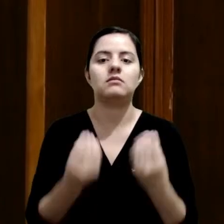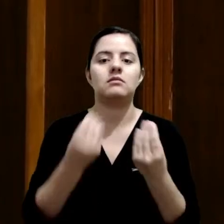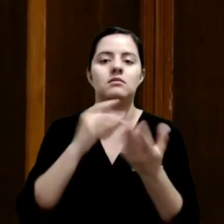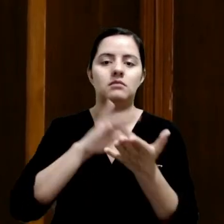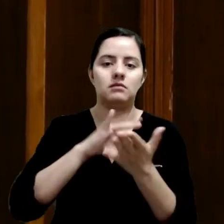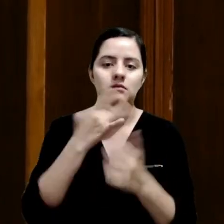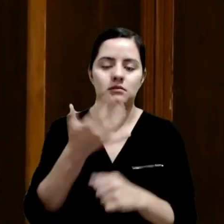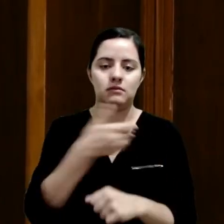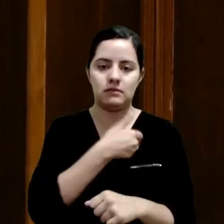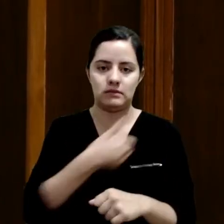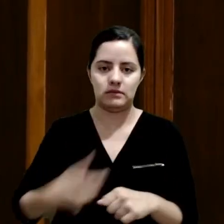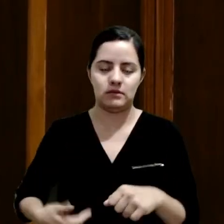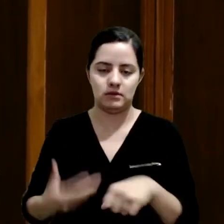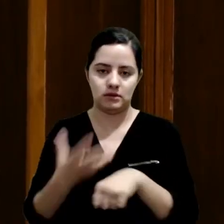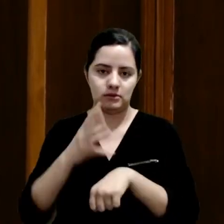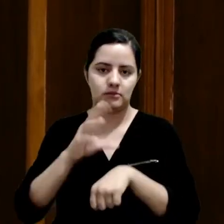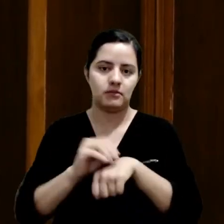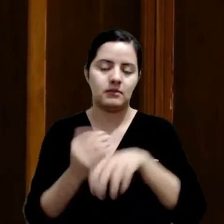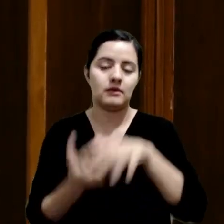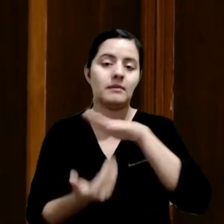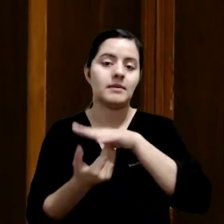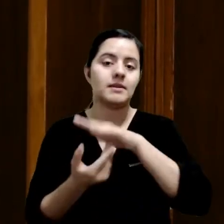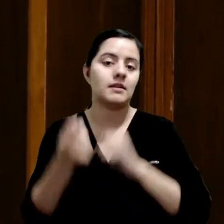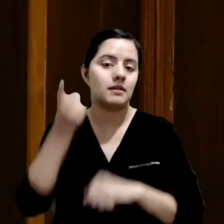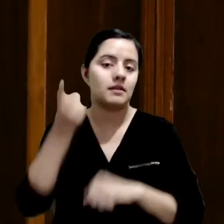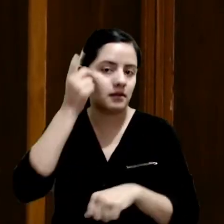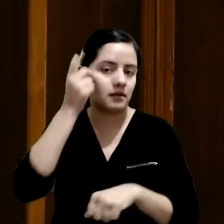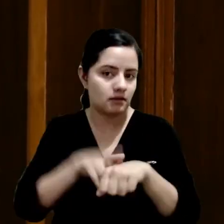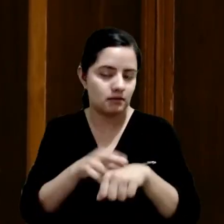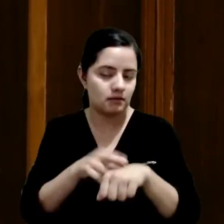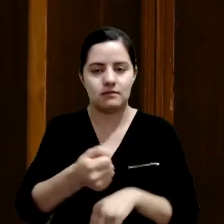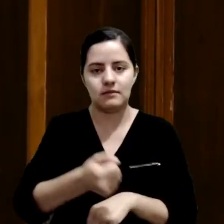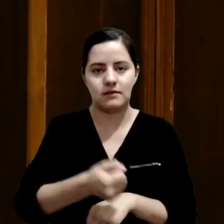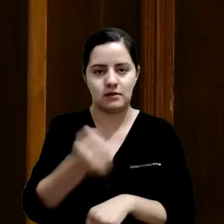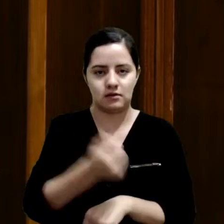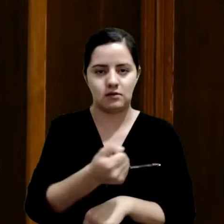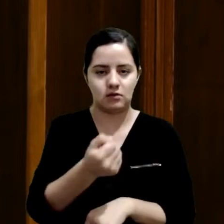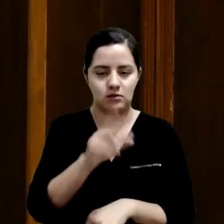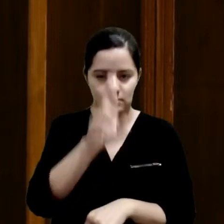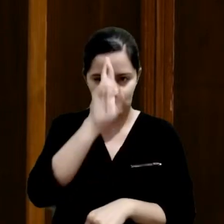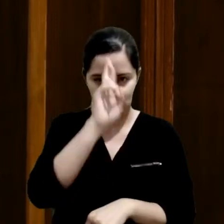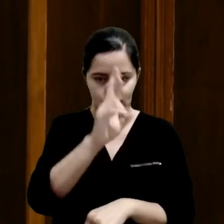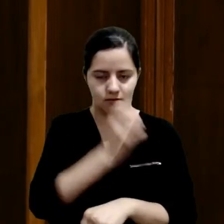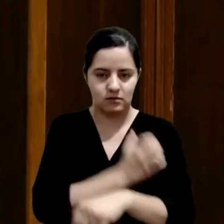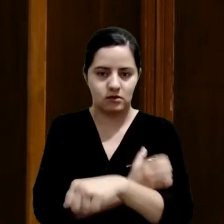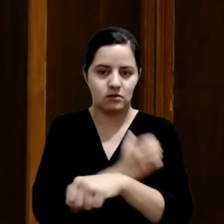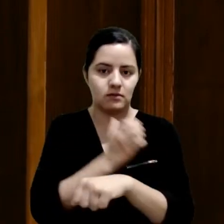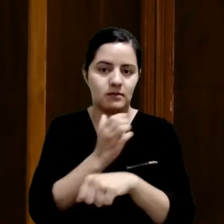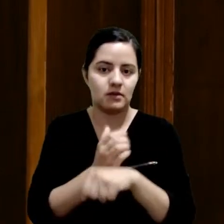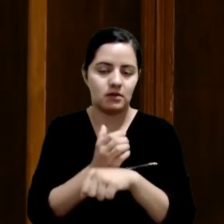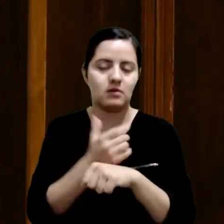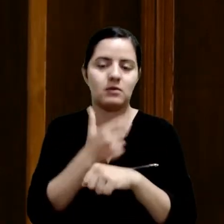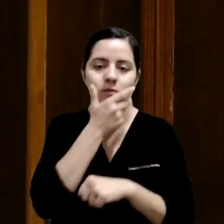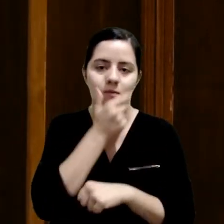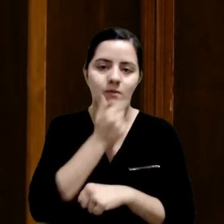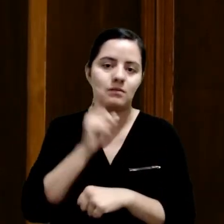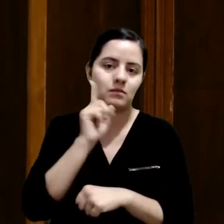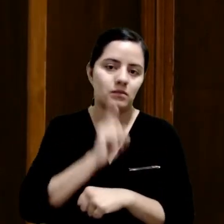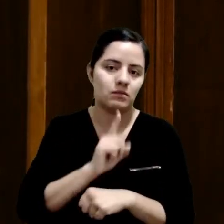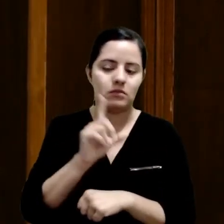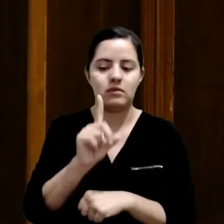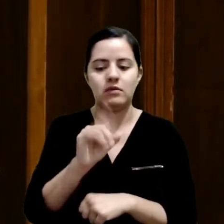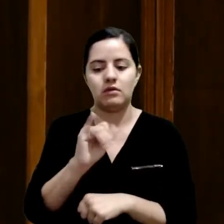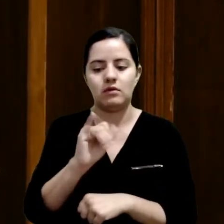presidente, con el permiso de la mesa directiva, saludo cordialmente a mis compañeras, compañeros, compañeras